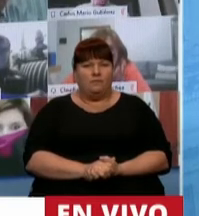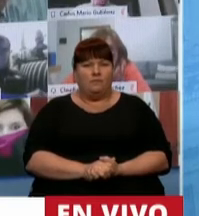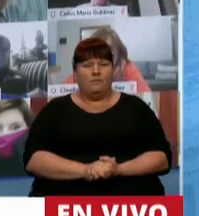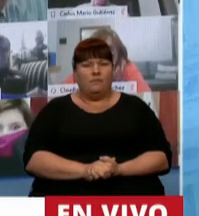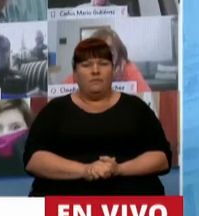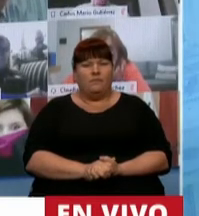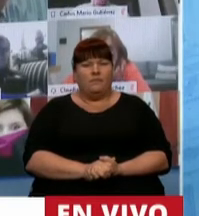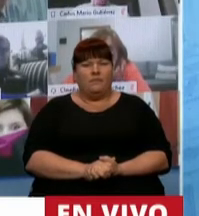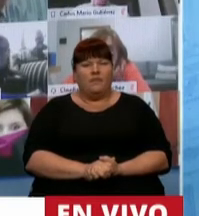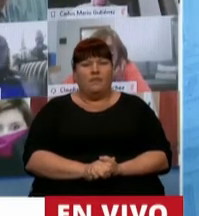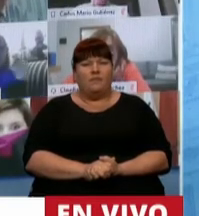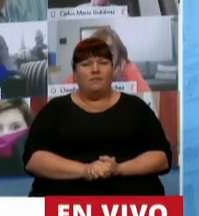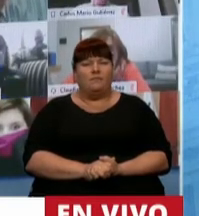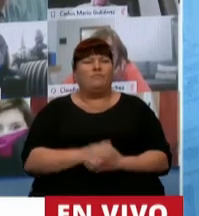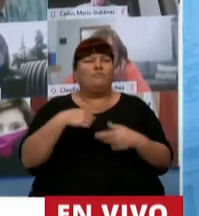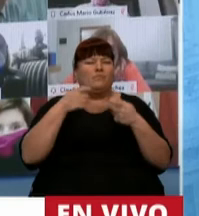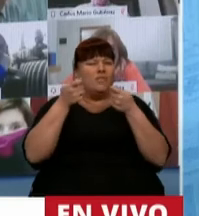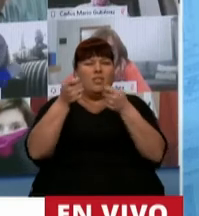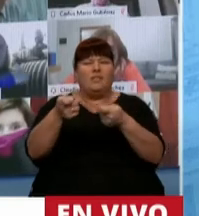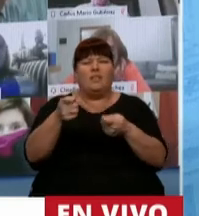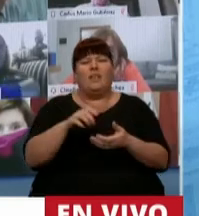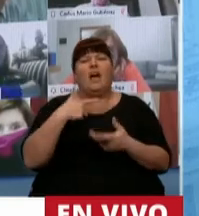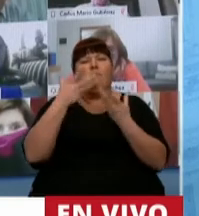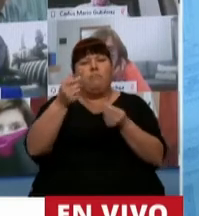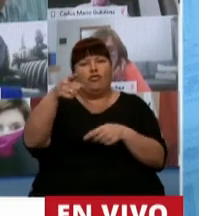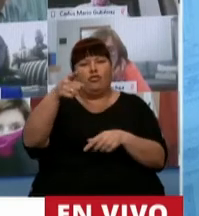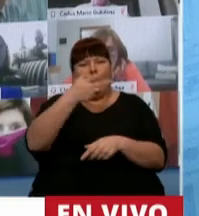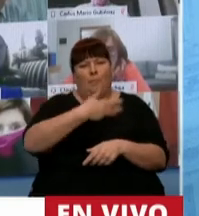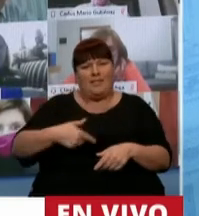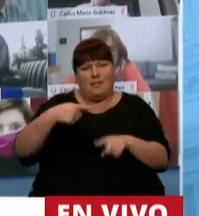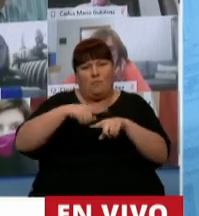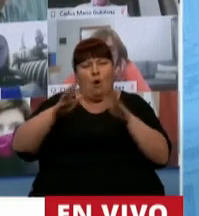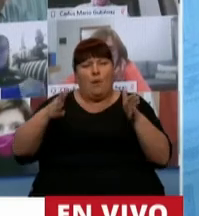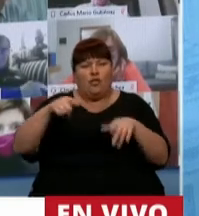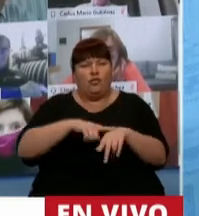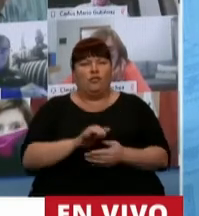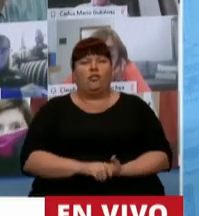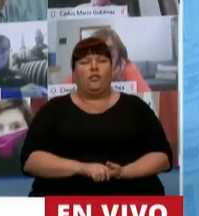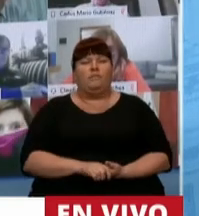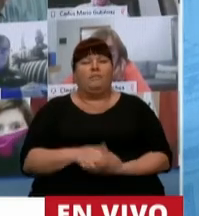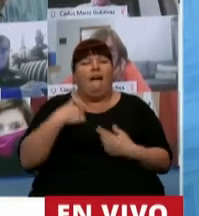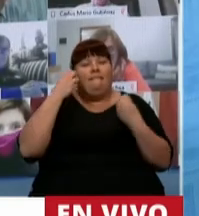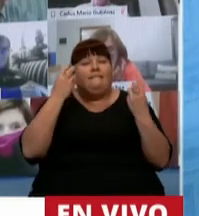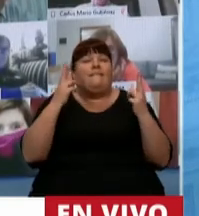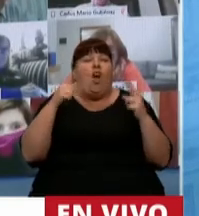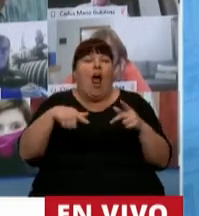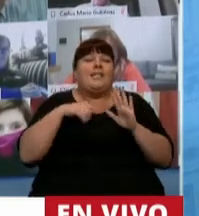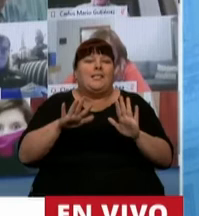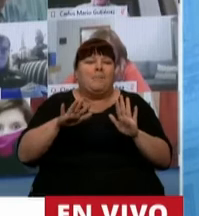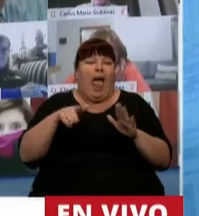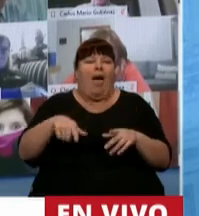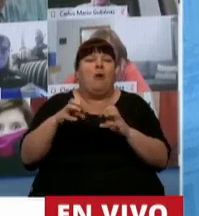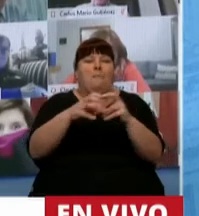Gracias. Mi solidaridad para usted en este momento. Bueno, la verdad que con gran expectativa esperamos este momento